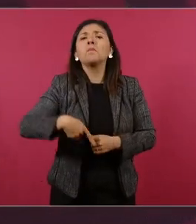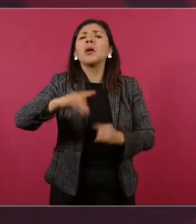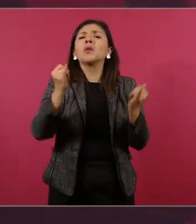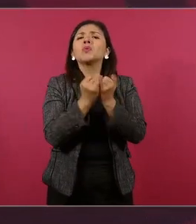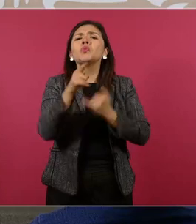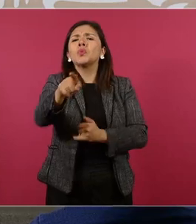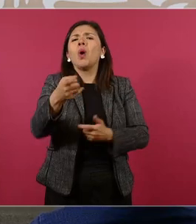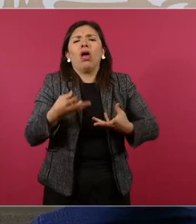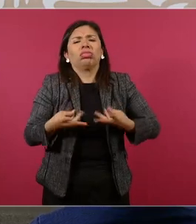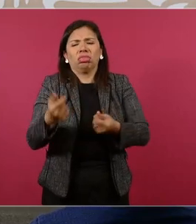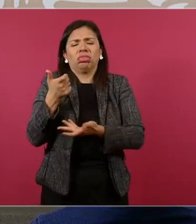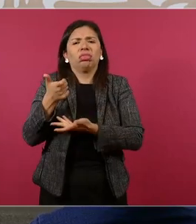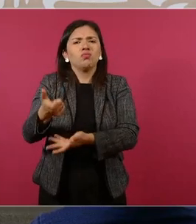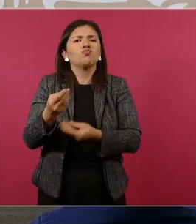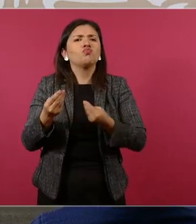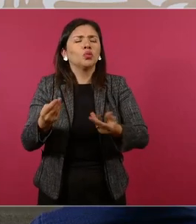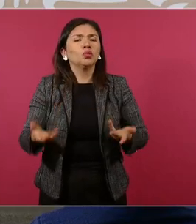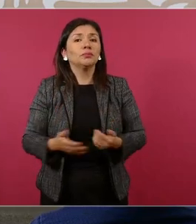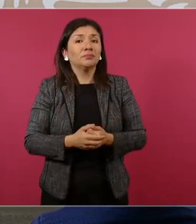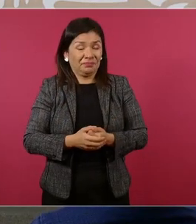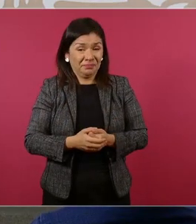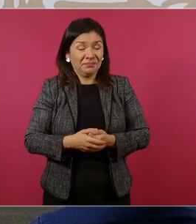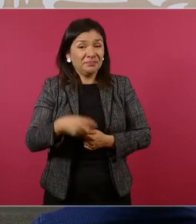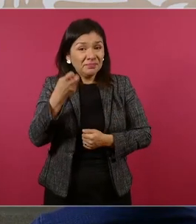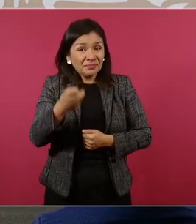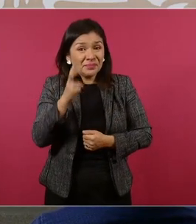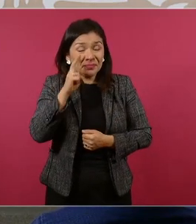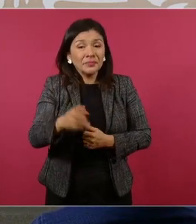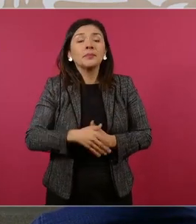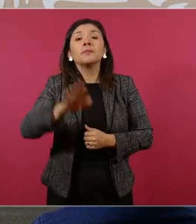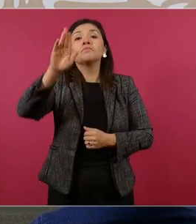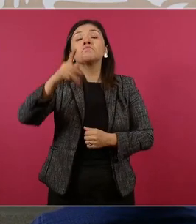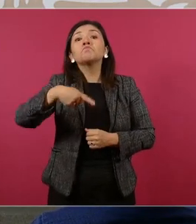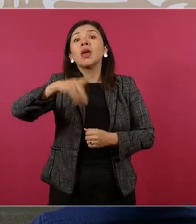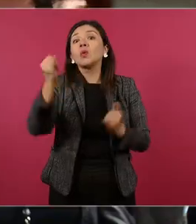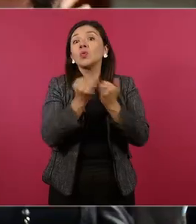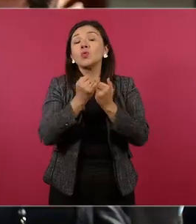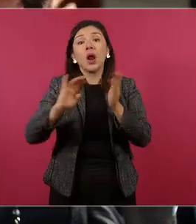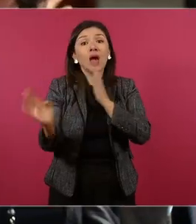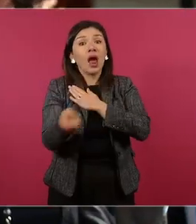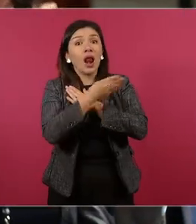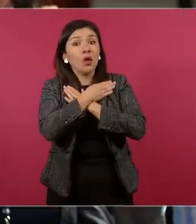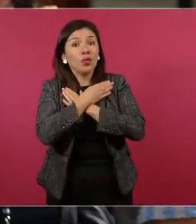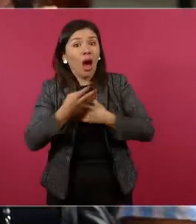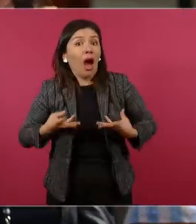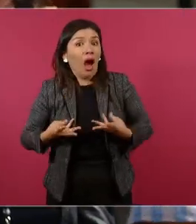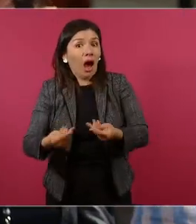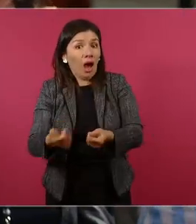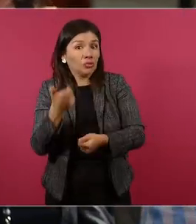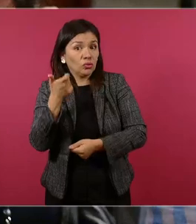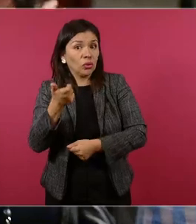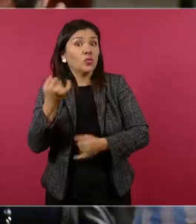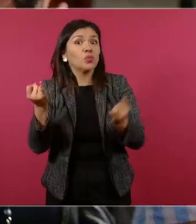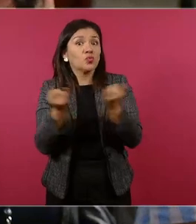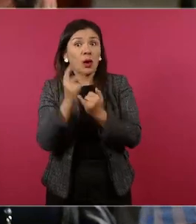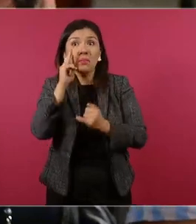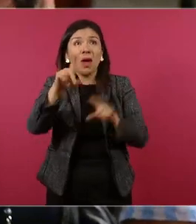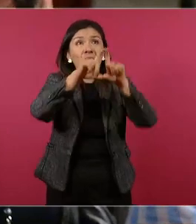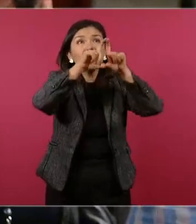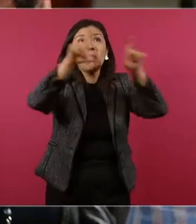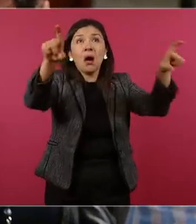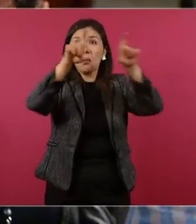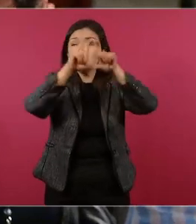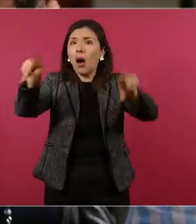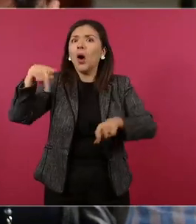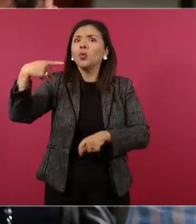el resultado los medios pero presidente Claudia también gastó mucho la mayoría de los carteles en el país